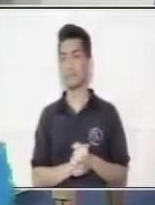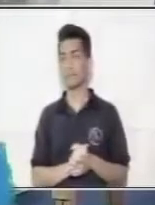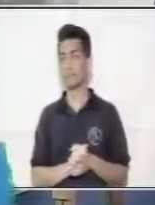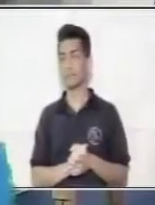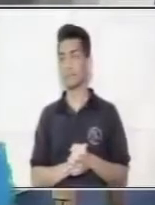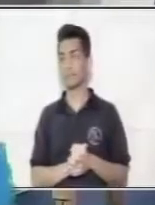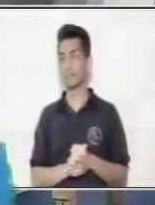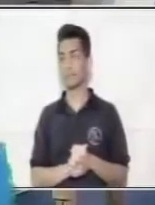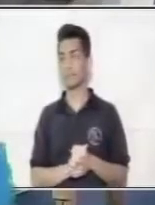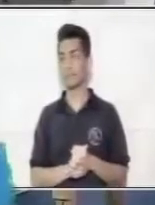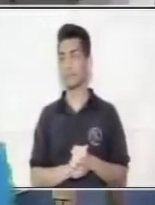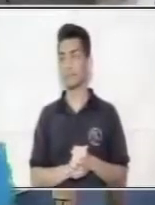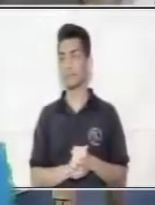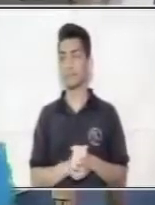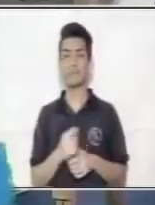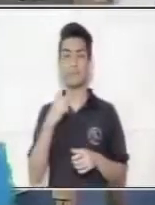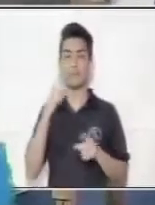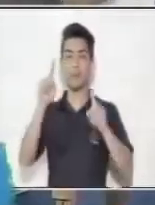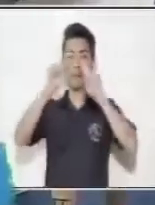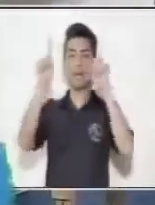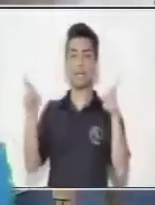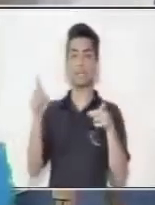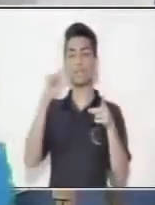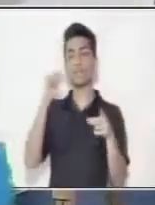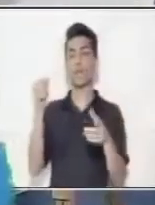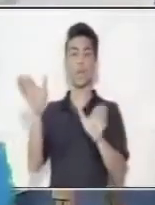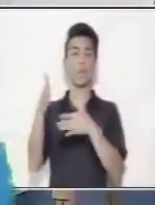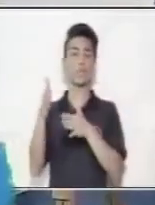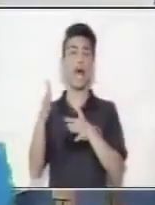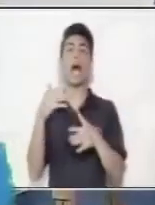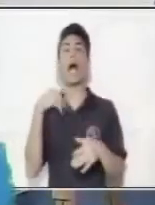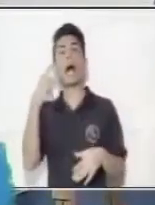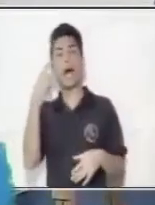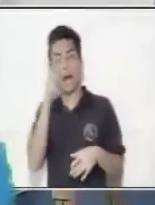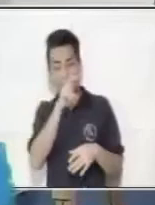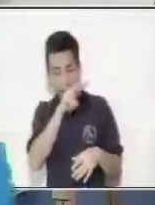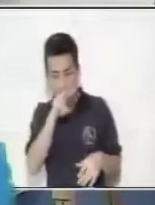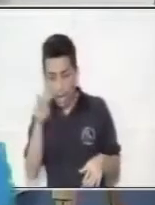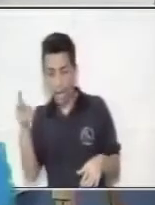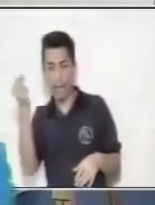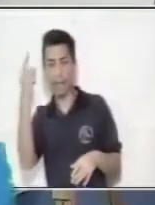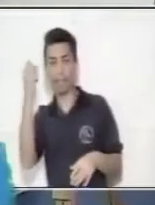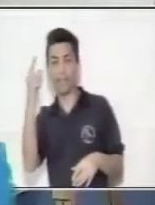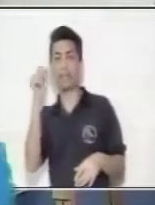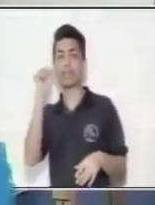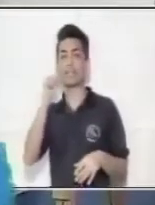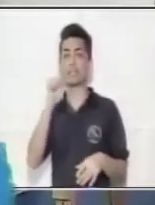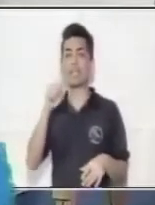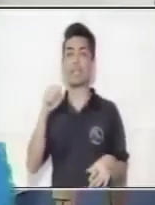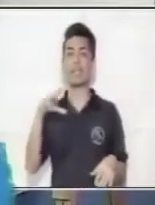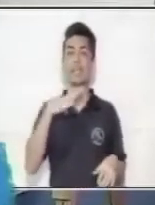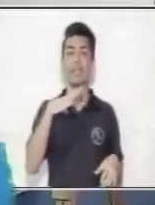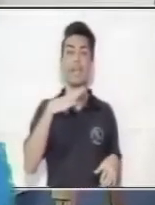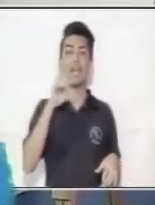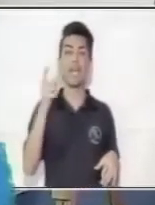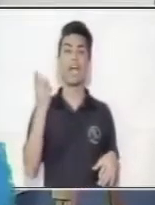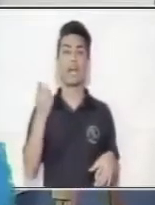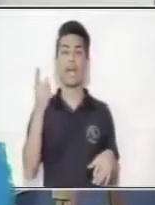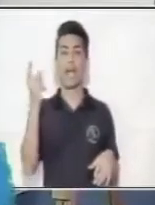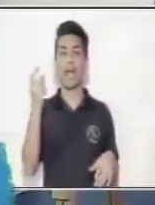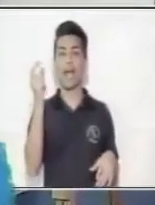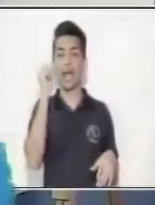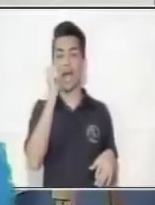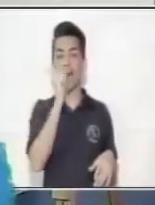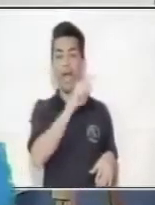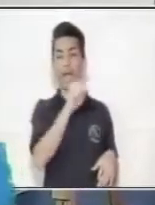pero podemos identificar subjetivamente que estamos hablando de ellos. pero sí contiene una estructura mayor que es el